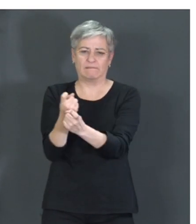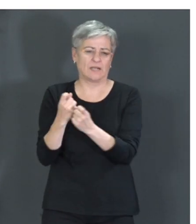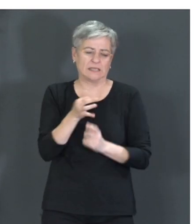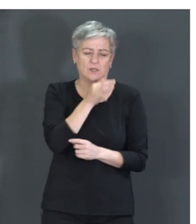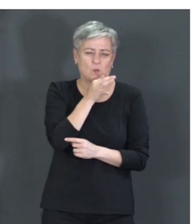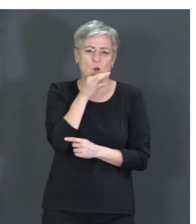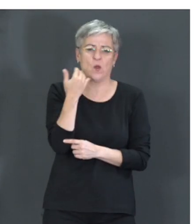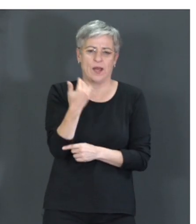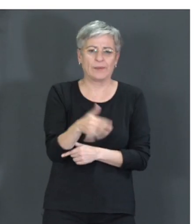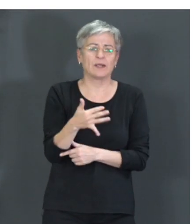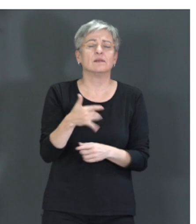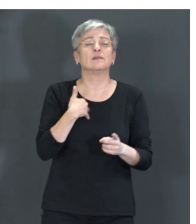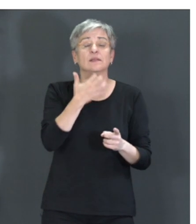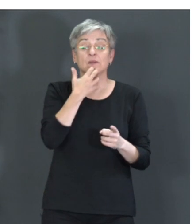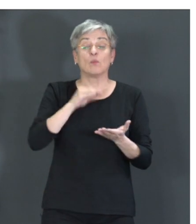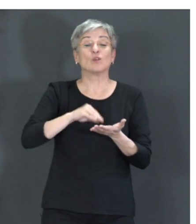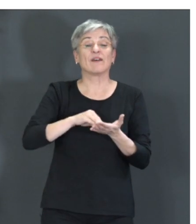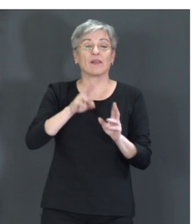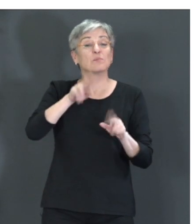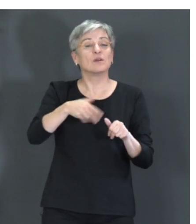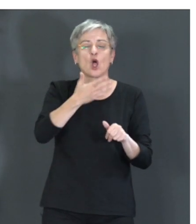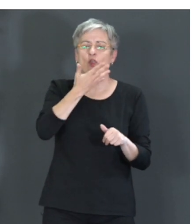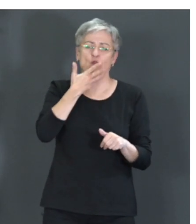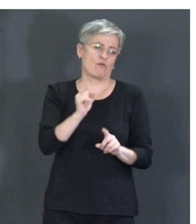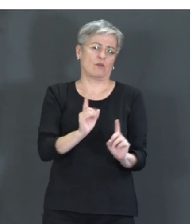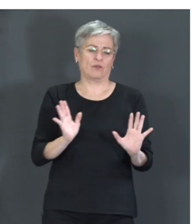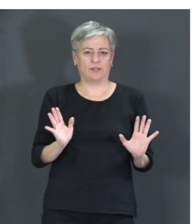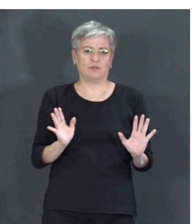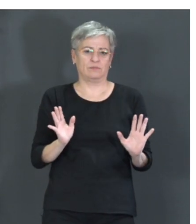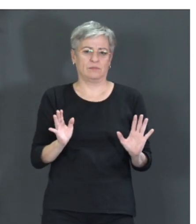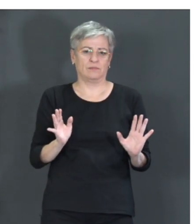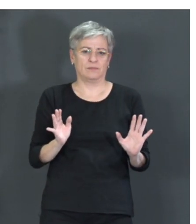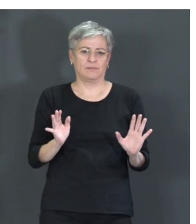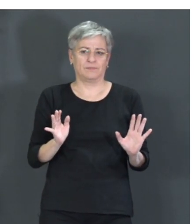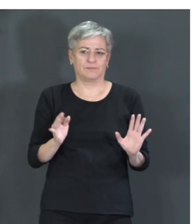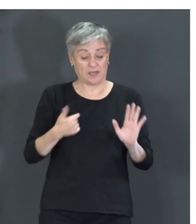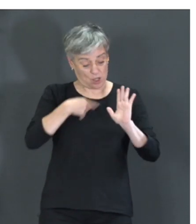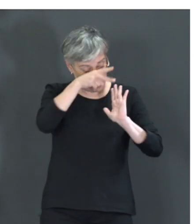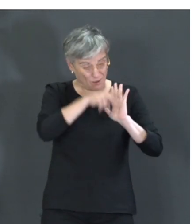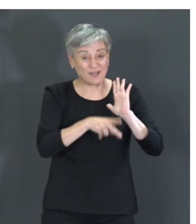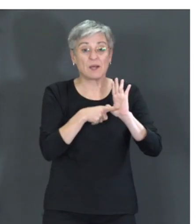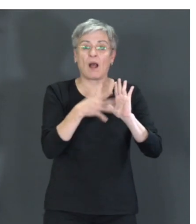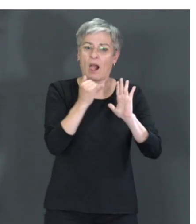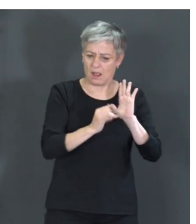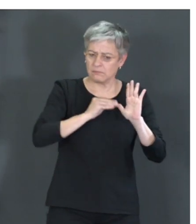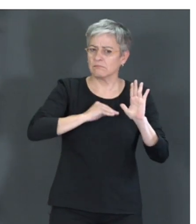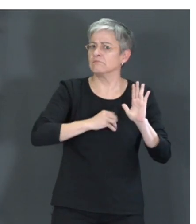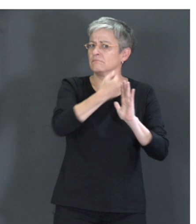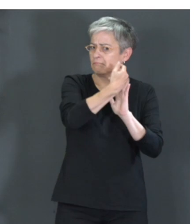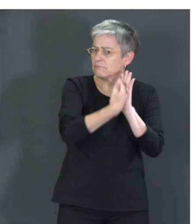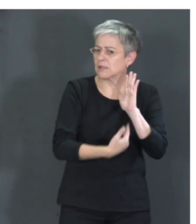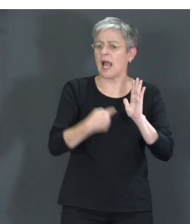Y creo que muchas veces es por desconocimiento, aún que tenemos ya una normativa bastante extensa